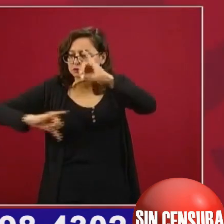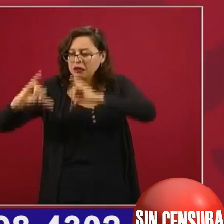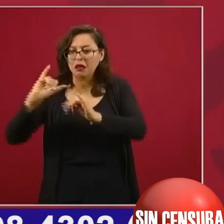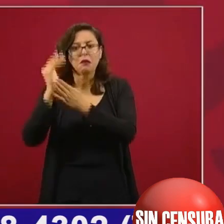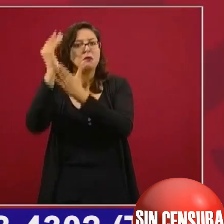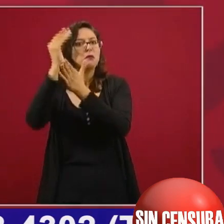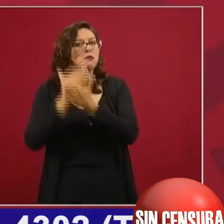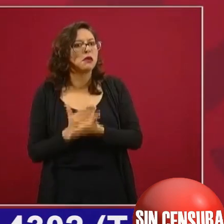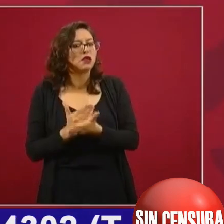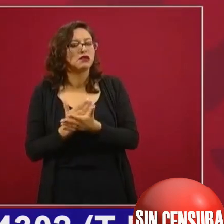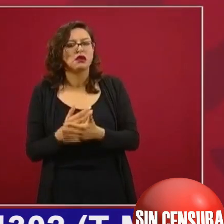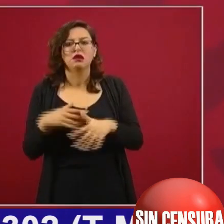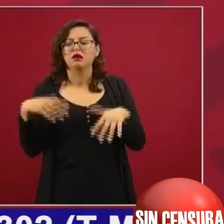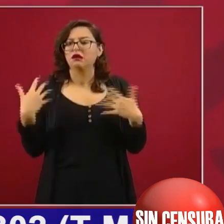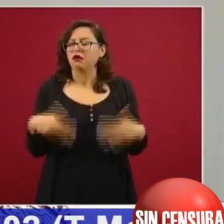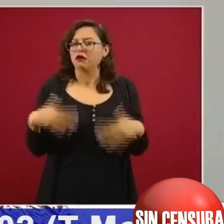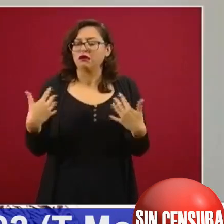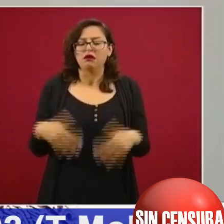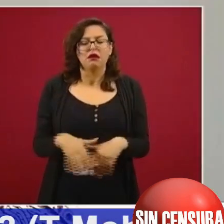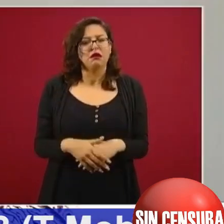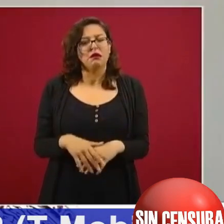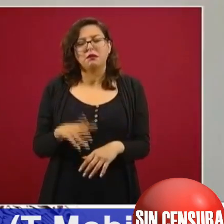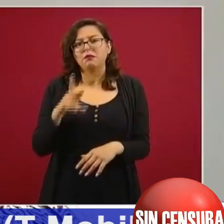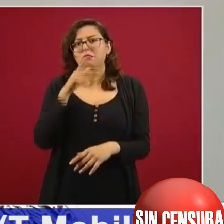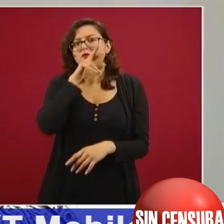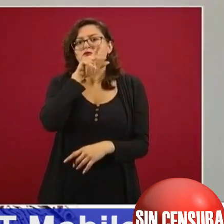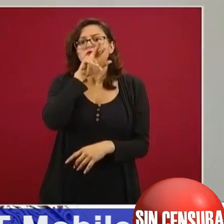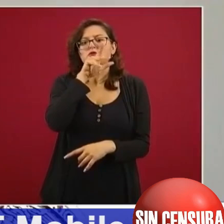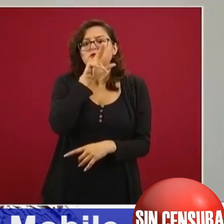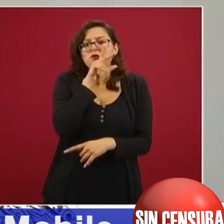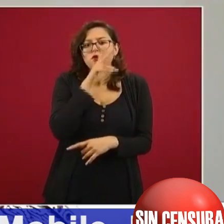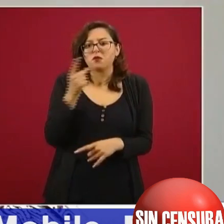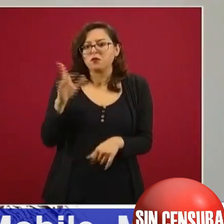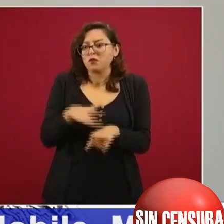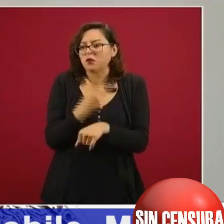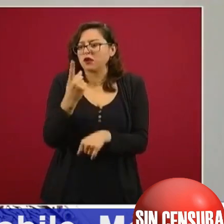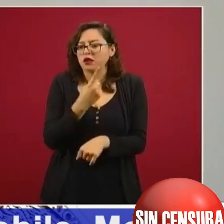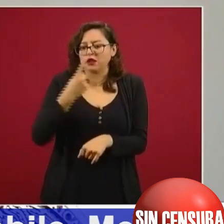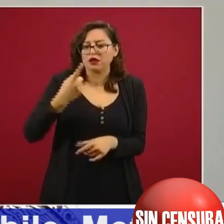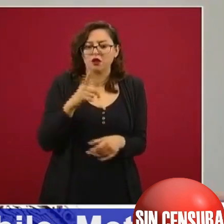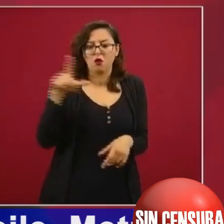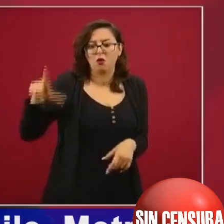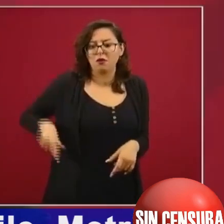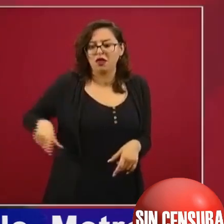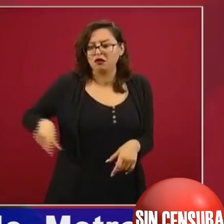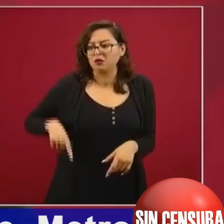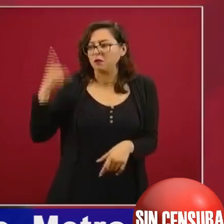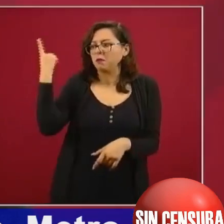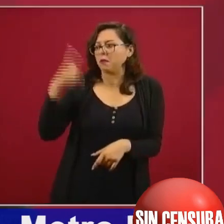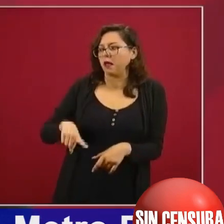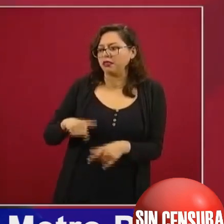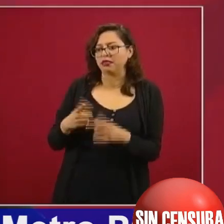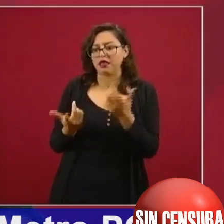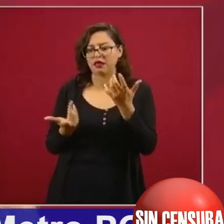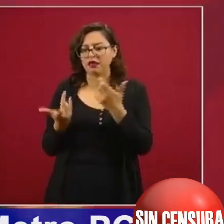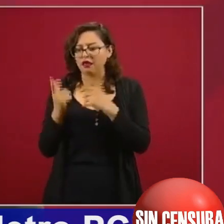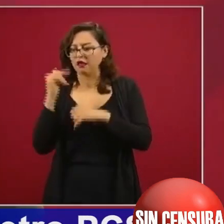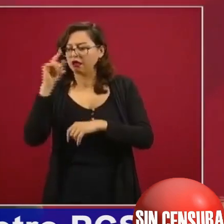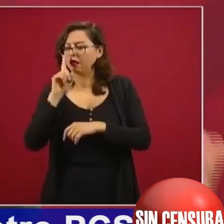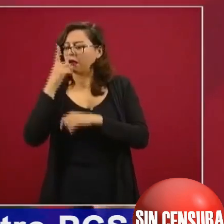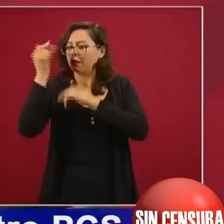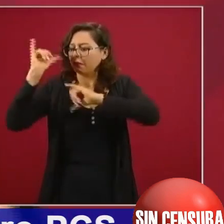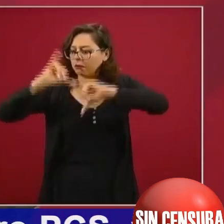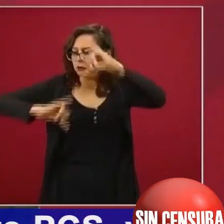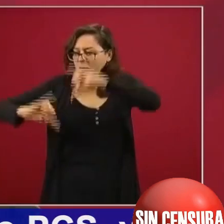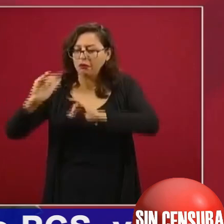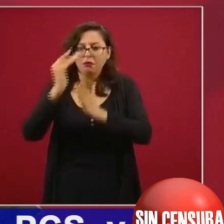lo interpretan como que es una decisión de reducir el número de pruebas y quisieran poner en la interpretación como